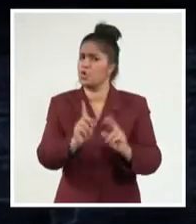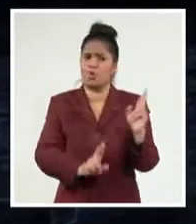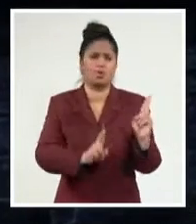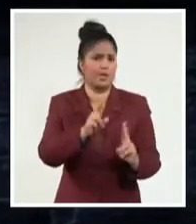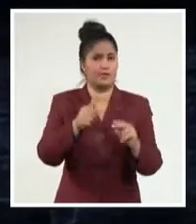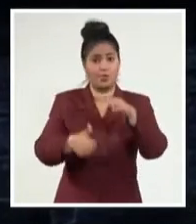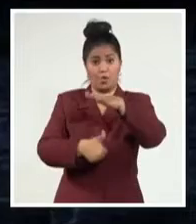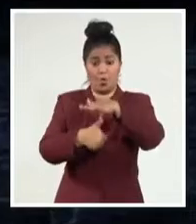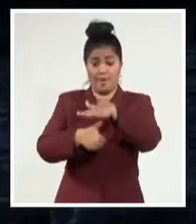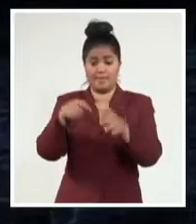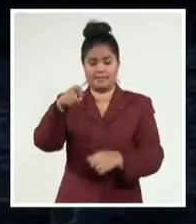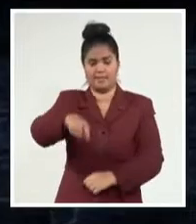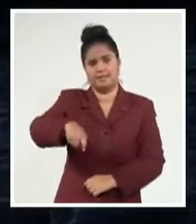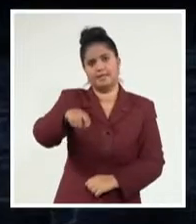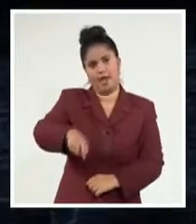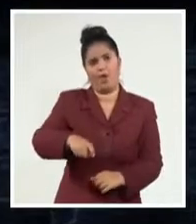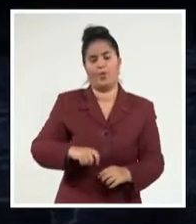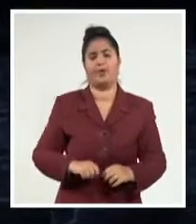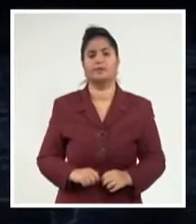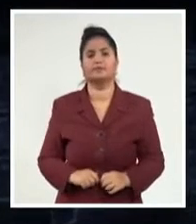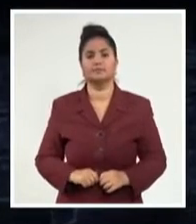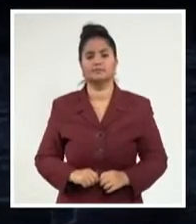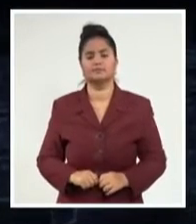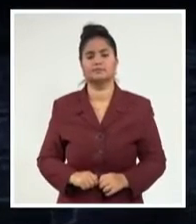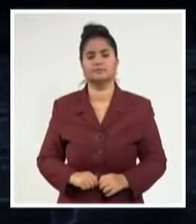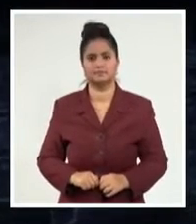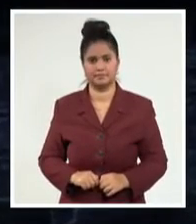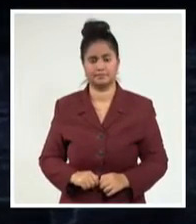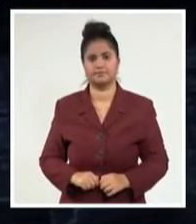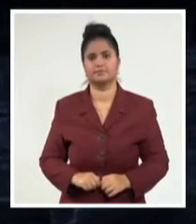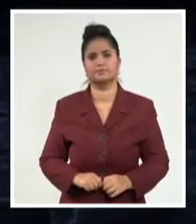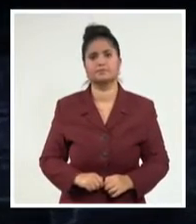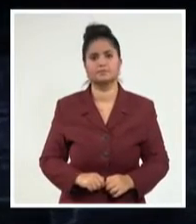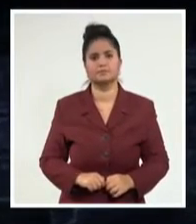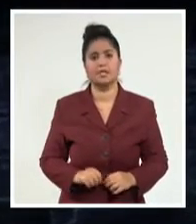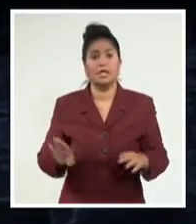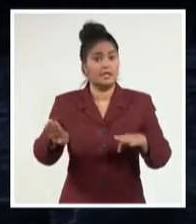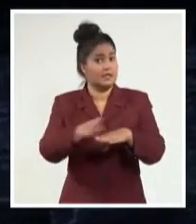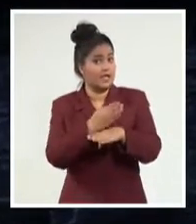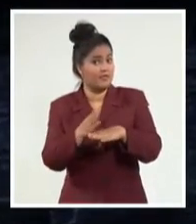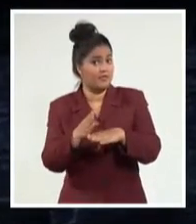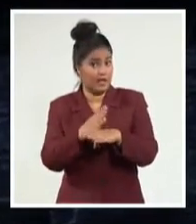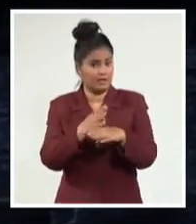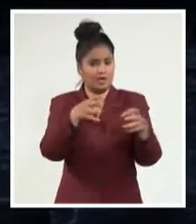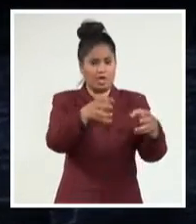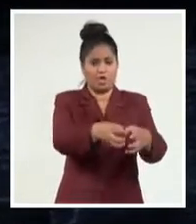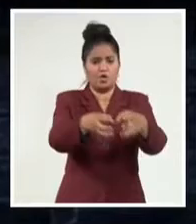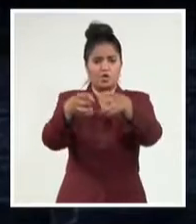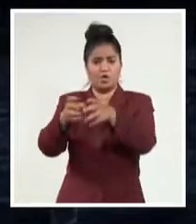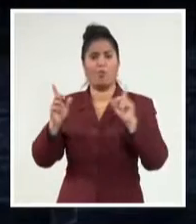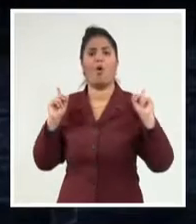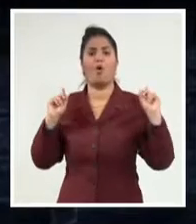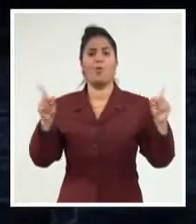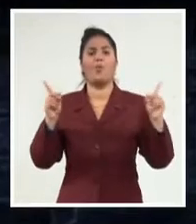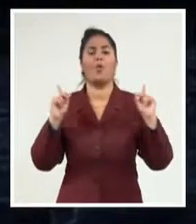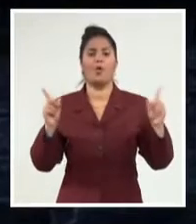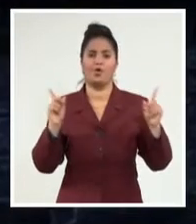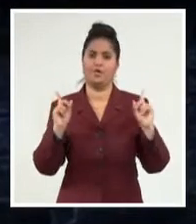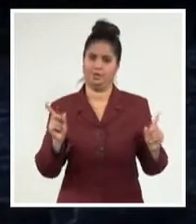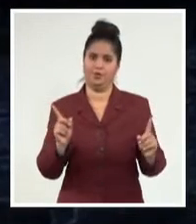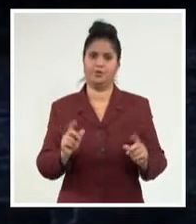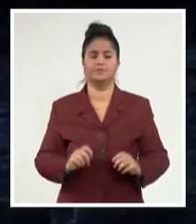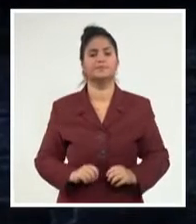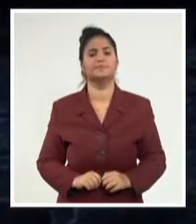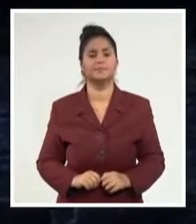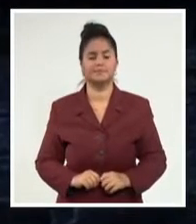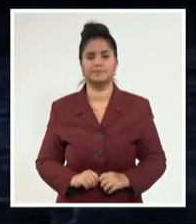que quepan todos, una representatividad de fuerzas políticas para rehuir de extremismos que le quieren achacar desde el